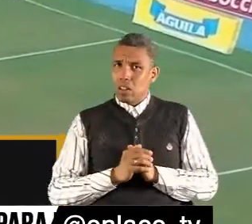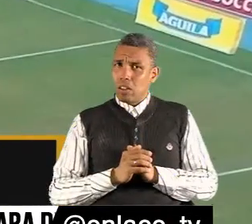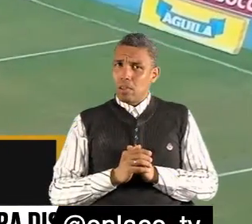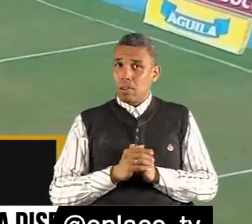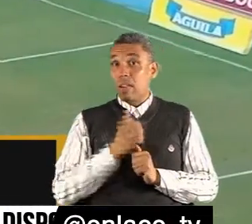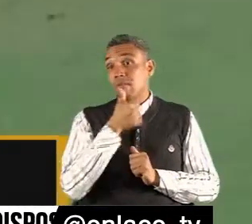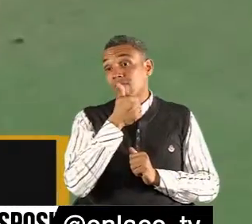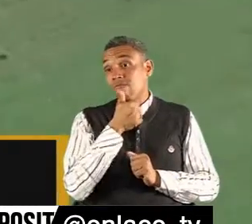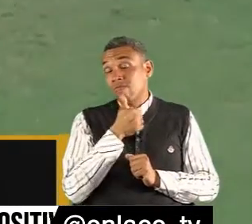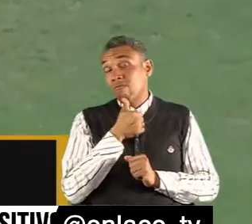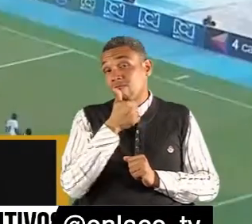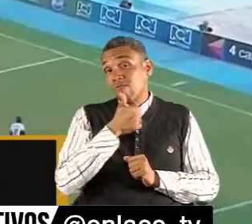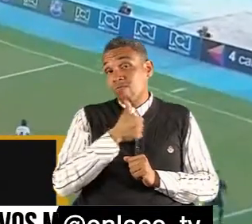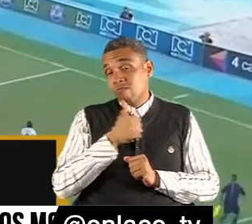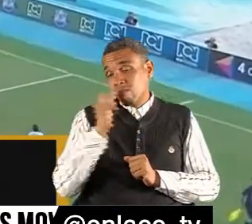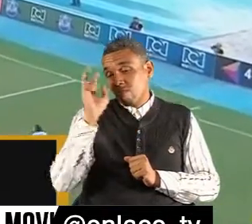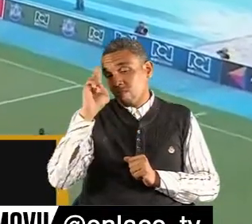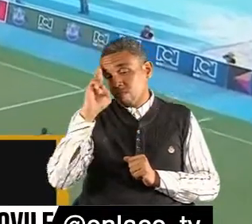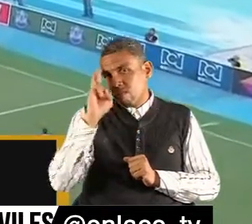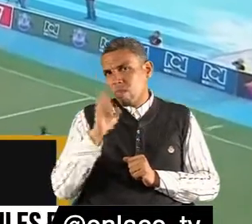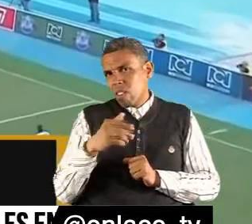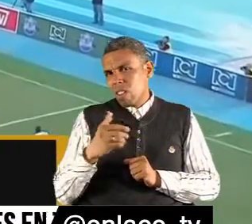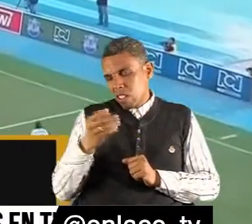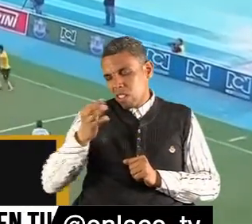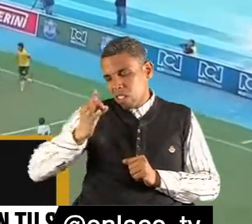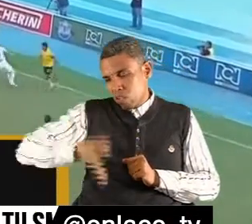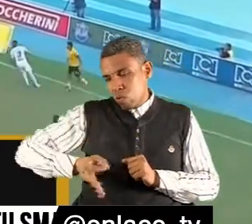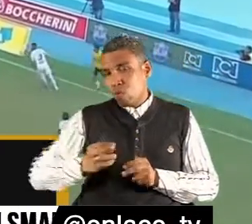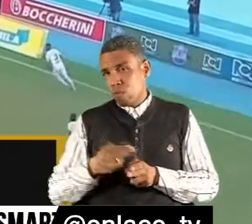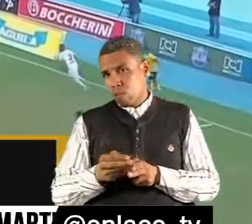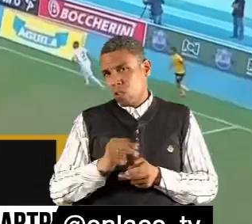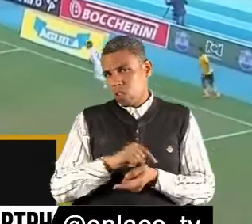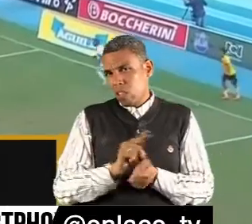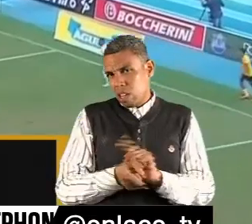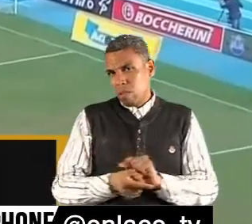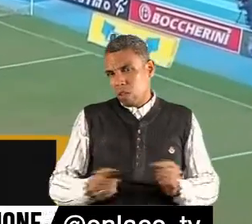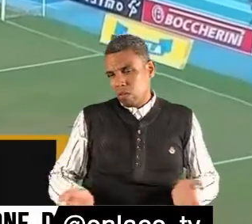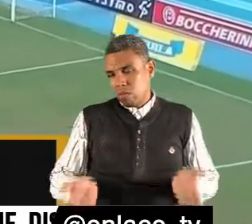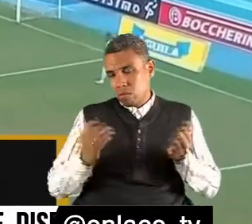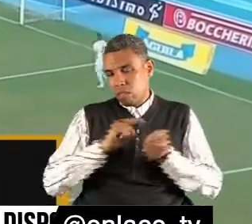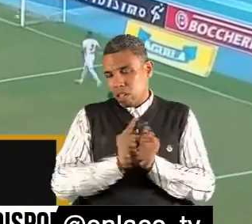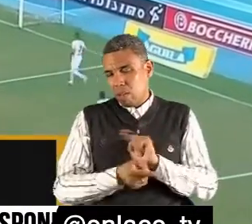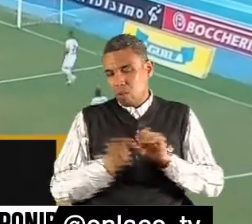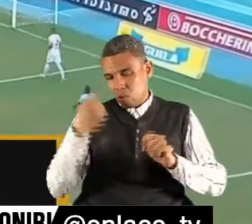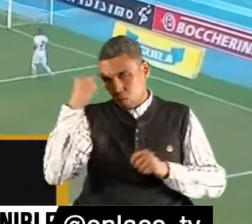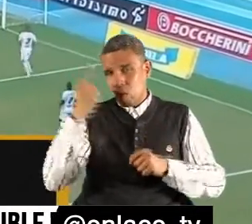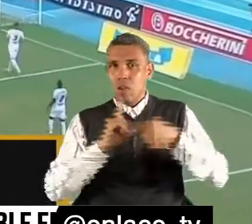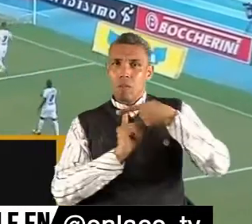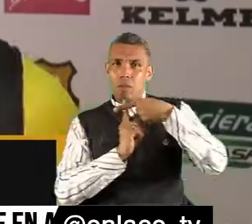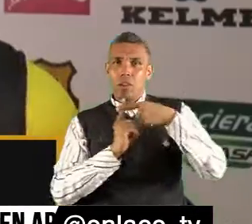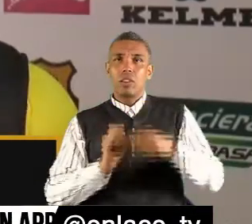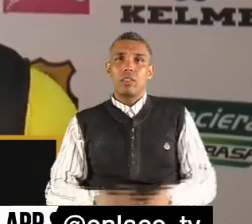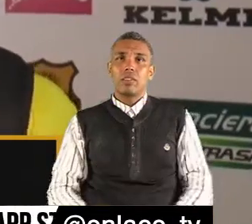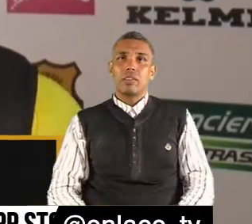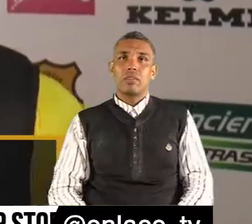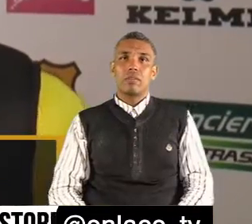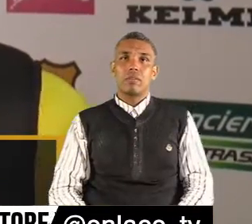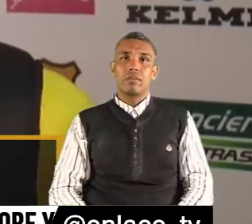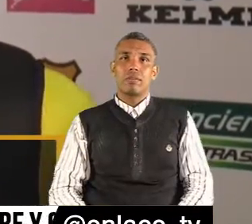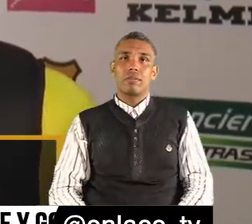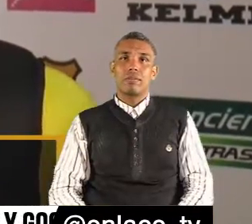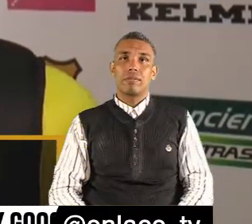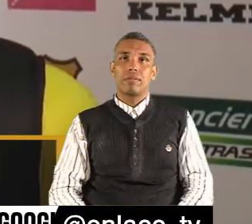porque yo sé que de esta no vamos a levantar. Muy pocas oportunidades de gol se presentaron durante el juego. Sí, yo creo que es